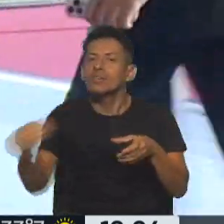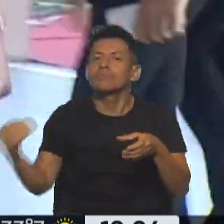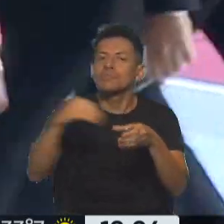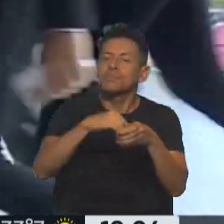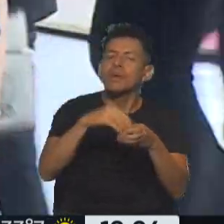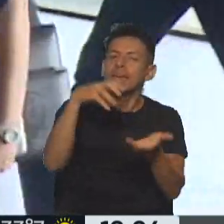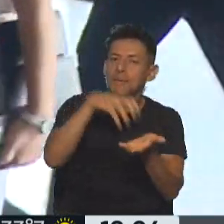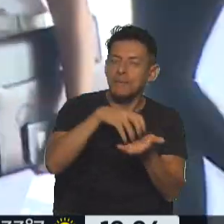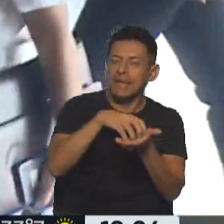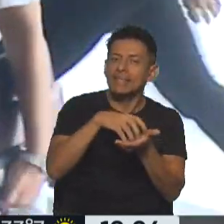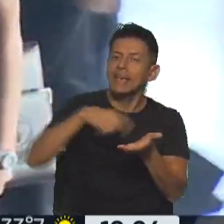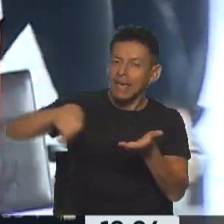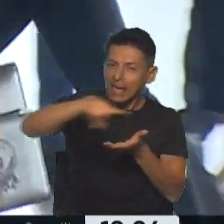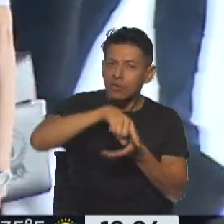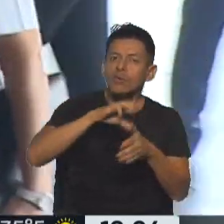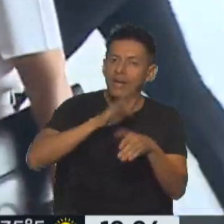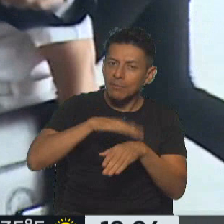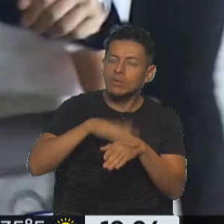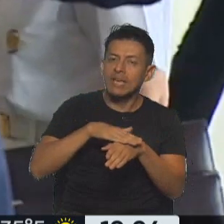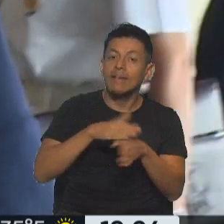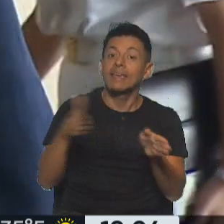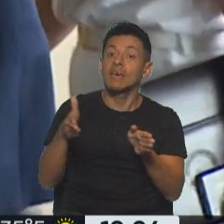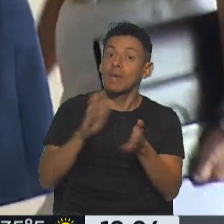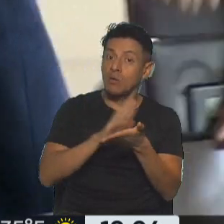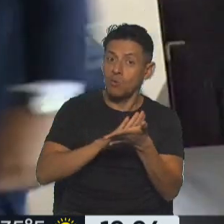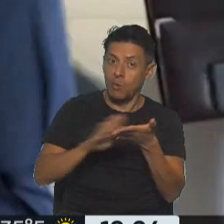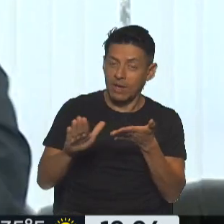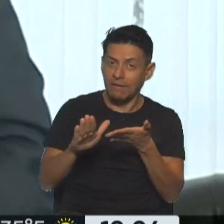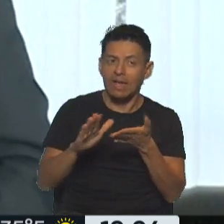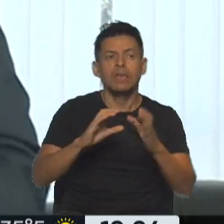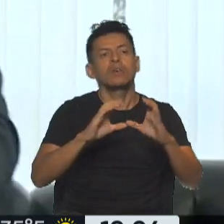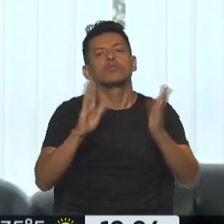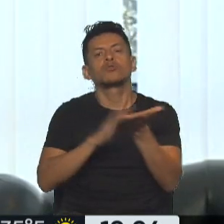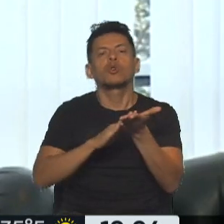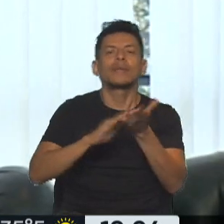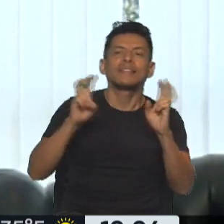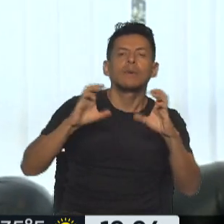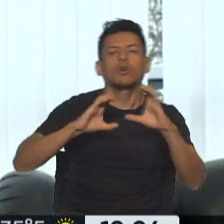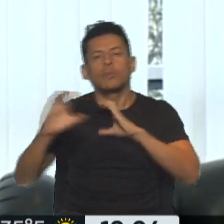empresa, que serán responsables de esta nueva fase de la comunicación en Brasil.